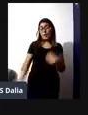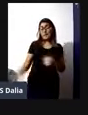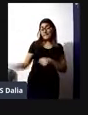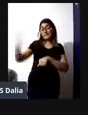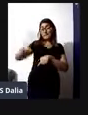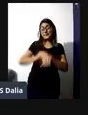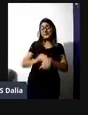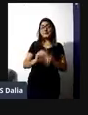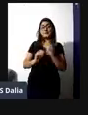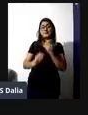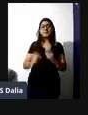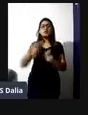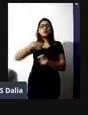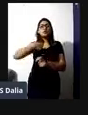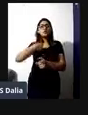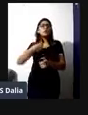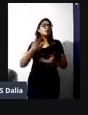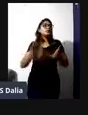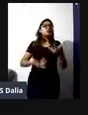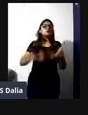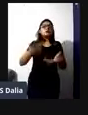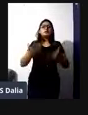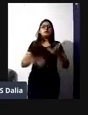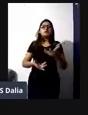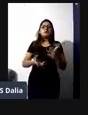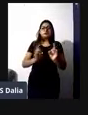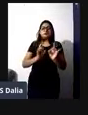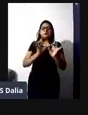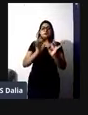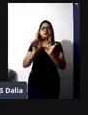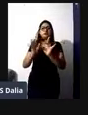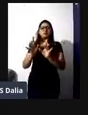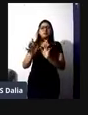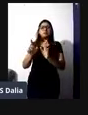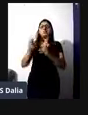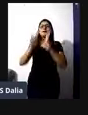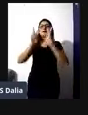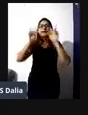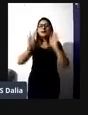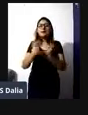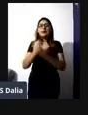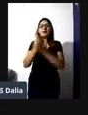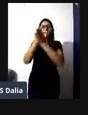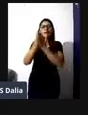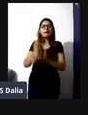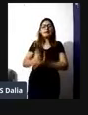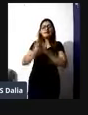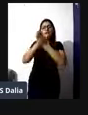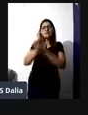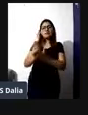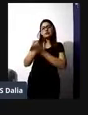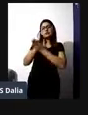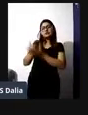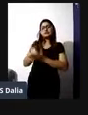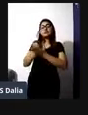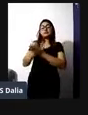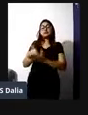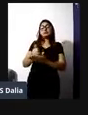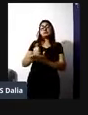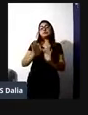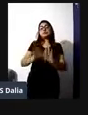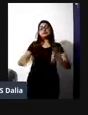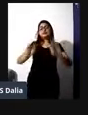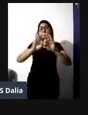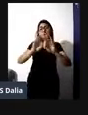no saber cómo responder a una situación como el tema de las terapias, que es tan, tan importante, ¿no? Y